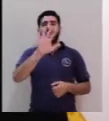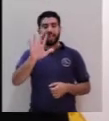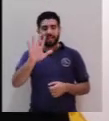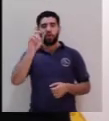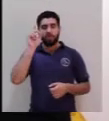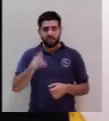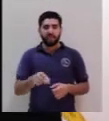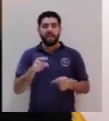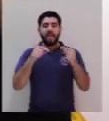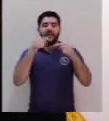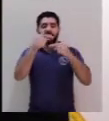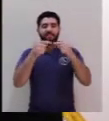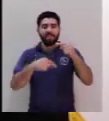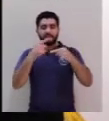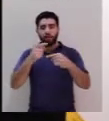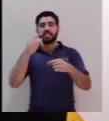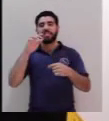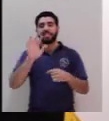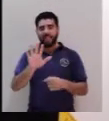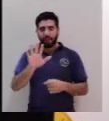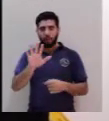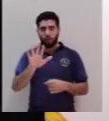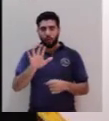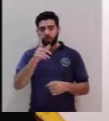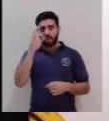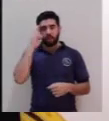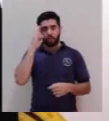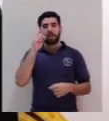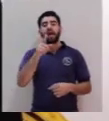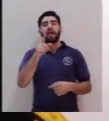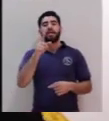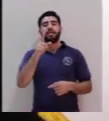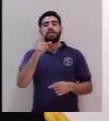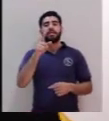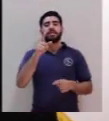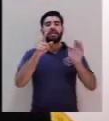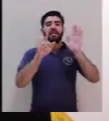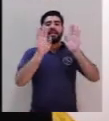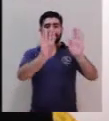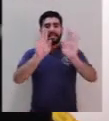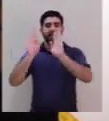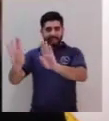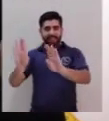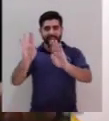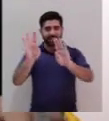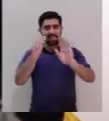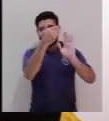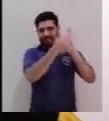pedazos, ¿sí? Recordemos la tabla del 9. ¿Sí? Del 9 y del 5. 9 por 5